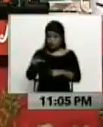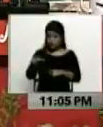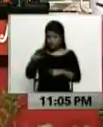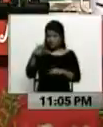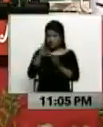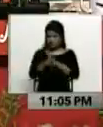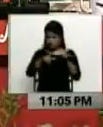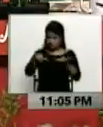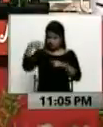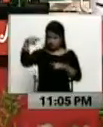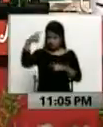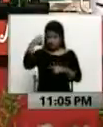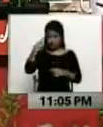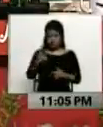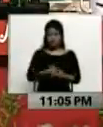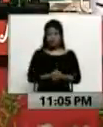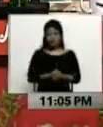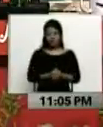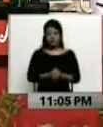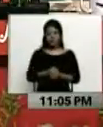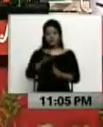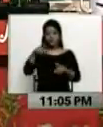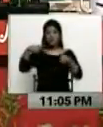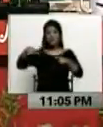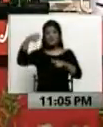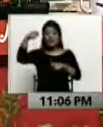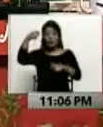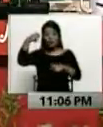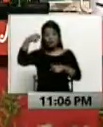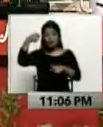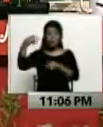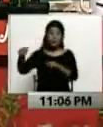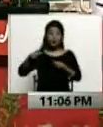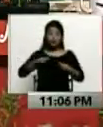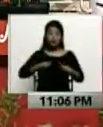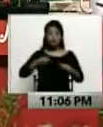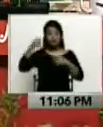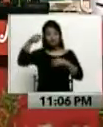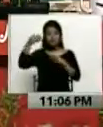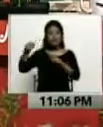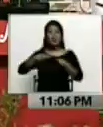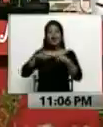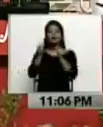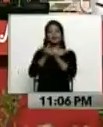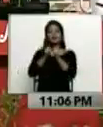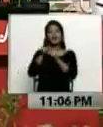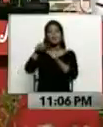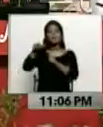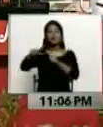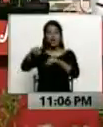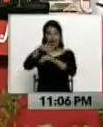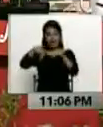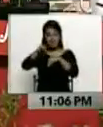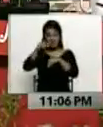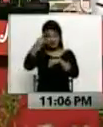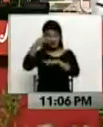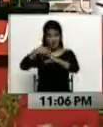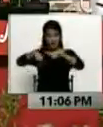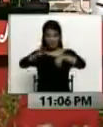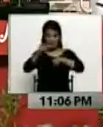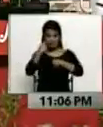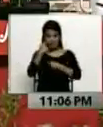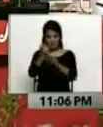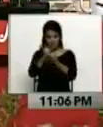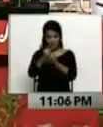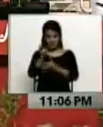corruptos primero de ahí de esa tanda este este fue me lo mandaron por ahí también de allá de de anzuate y la gente pero